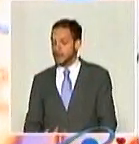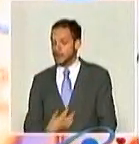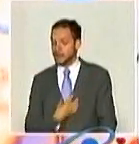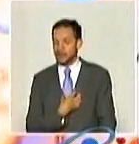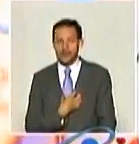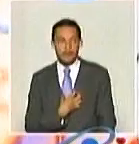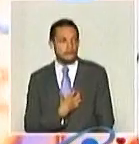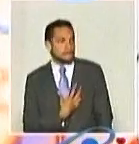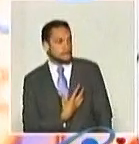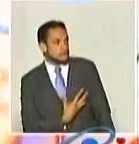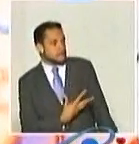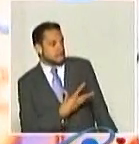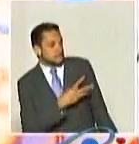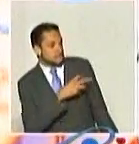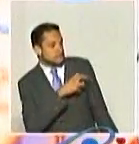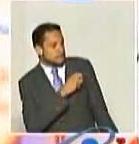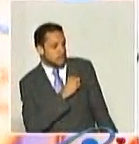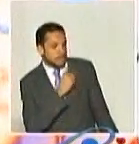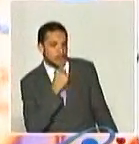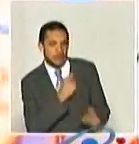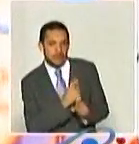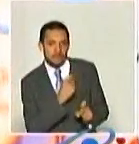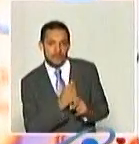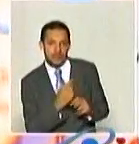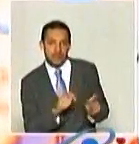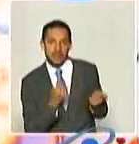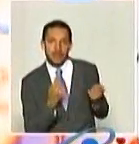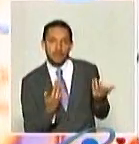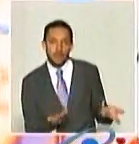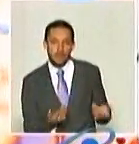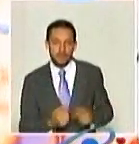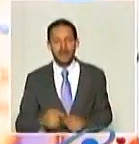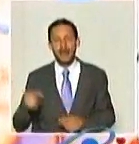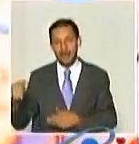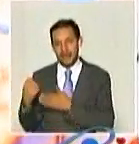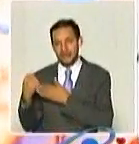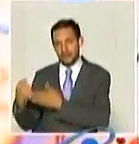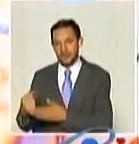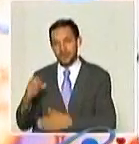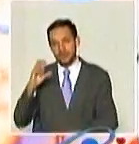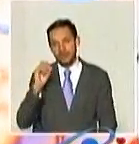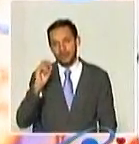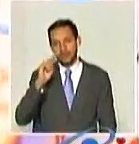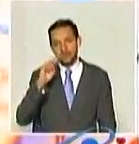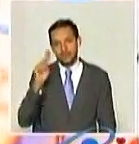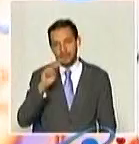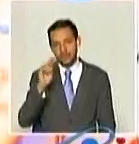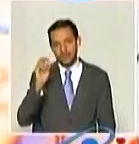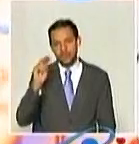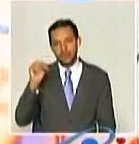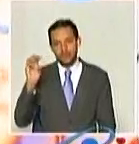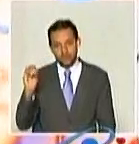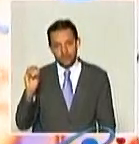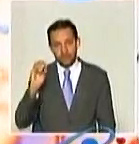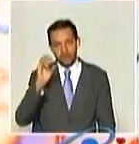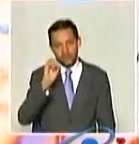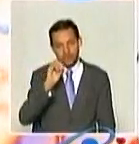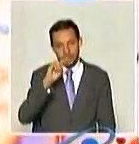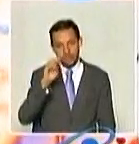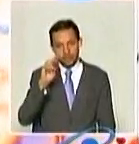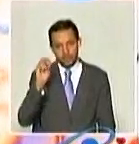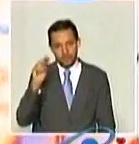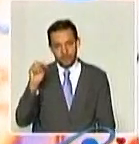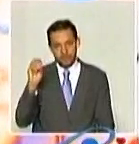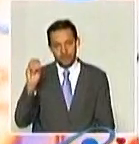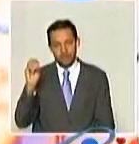hombre, mejoremos las condiciones de vida. Las fisuras anales, por ejemplo, responde muy bien a la ozonoterapia porque además de estar